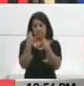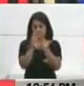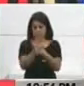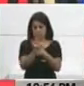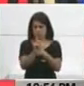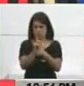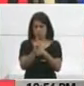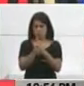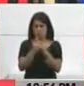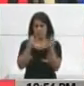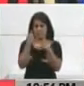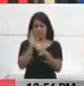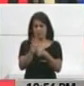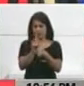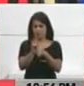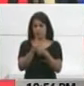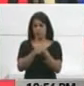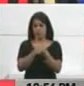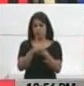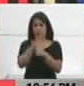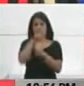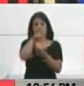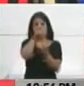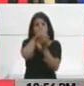Él tampoco, porque si habla así se le cae la plancha.